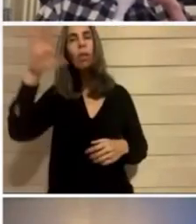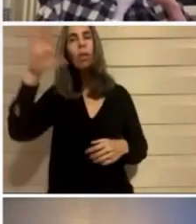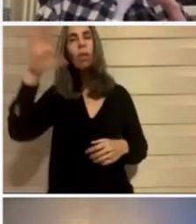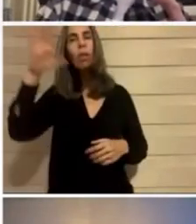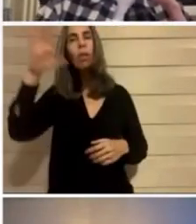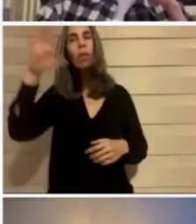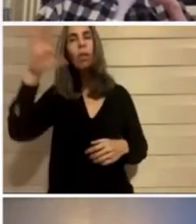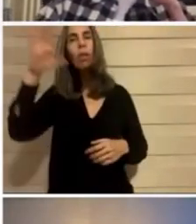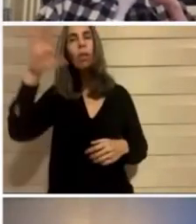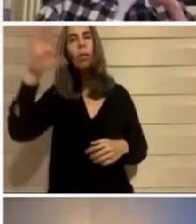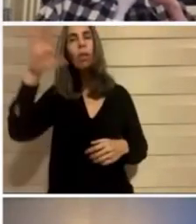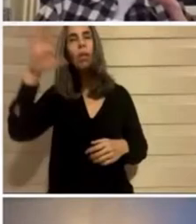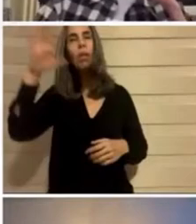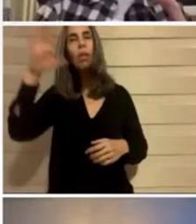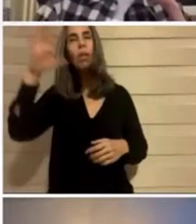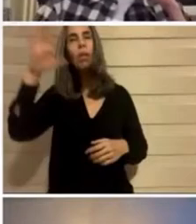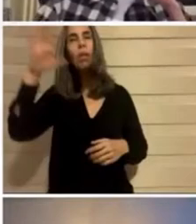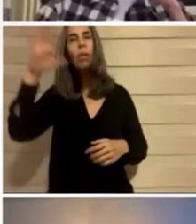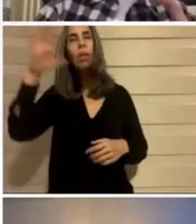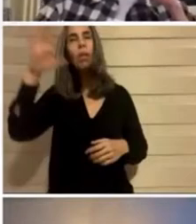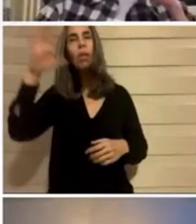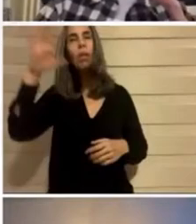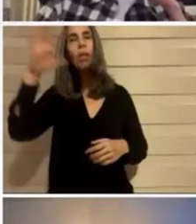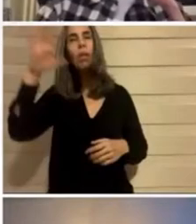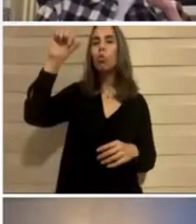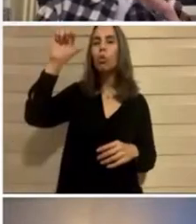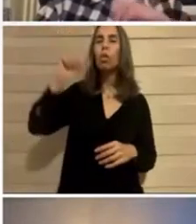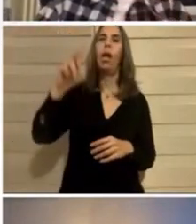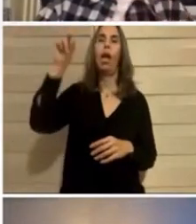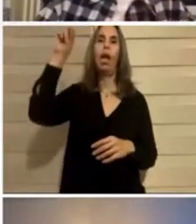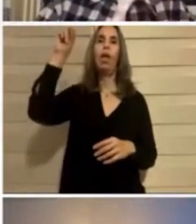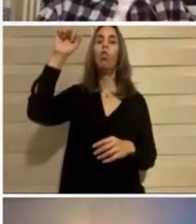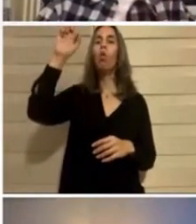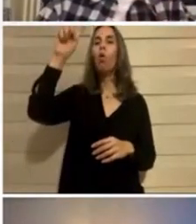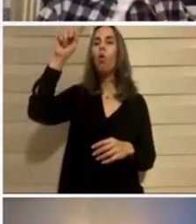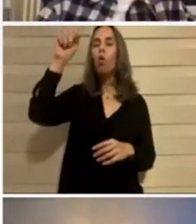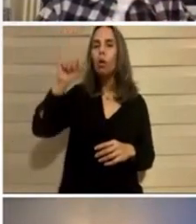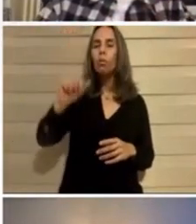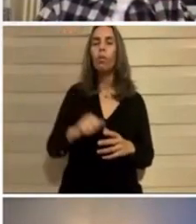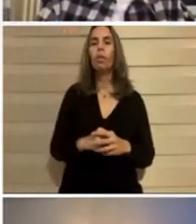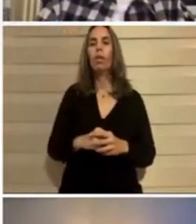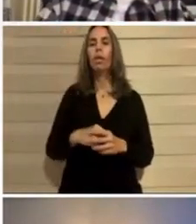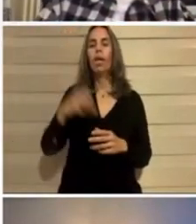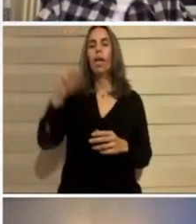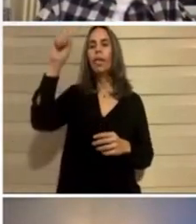Jiménez, a Dolores Bestegui, a Silvia Singer